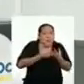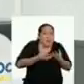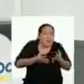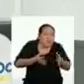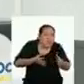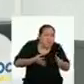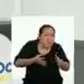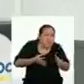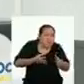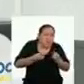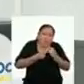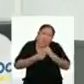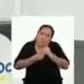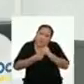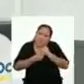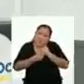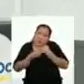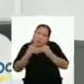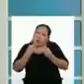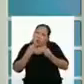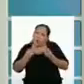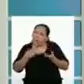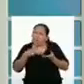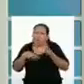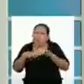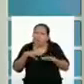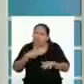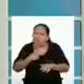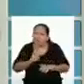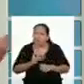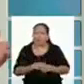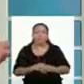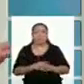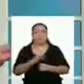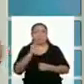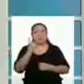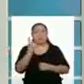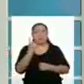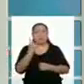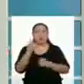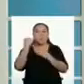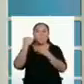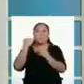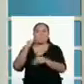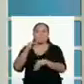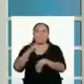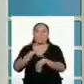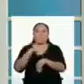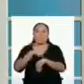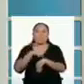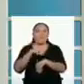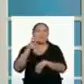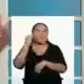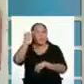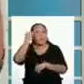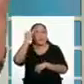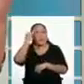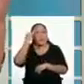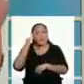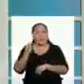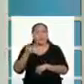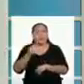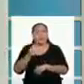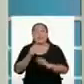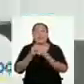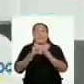caso de los ahorros, ¿cómo podría ser yo? Primero, debes ponerte un plazo de ahorro, digamos 10 días. Entonces